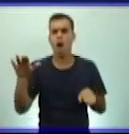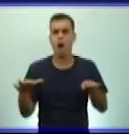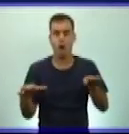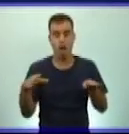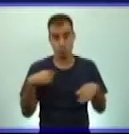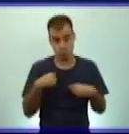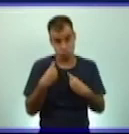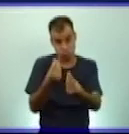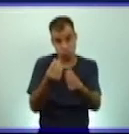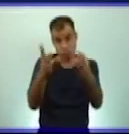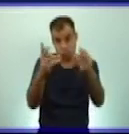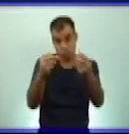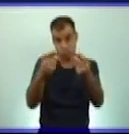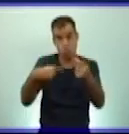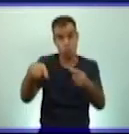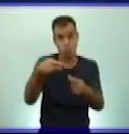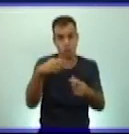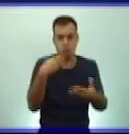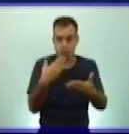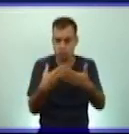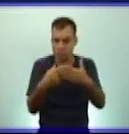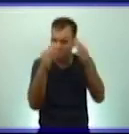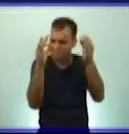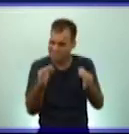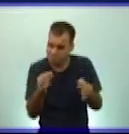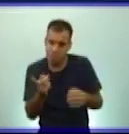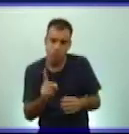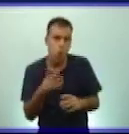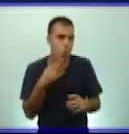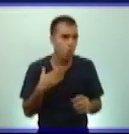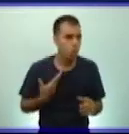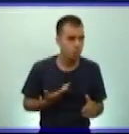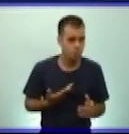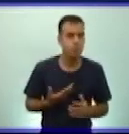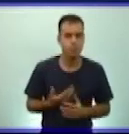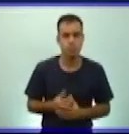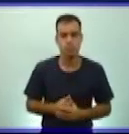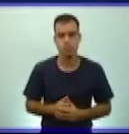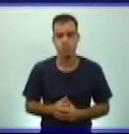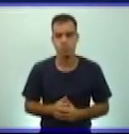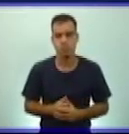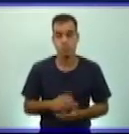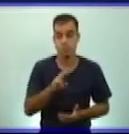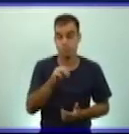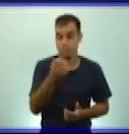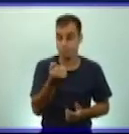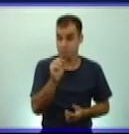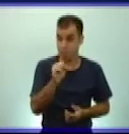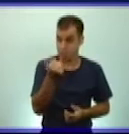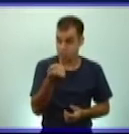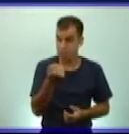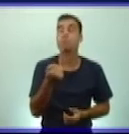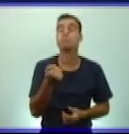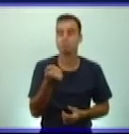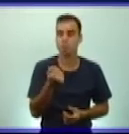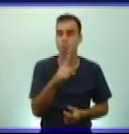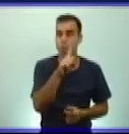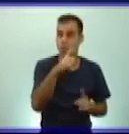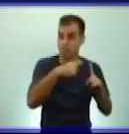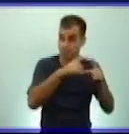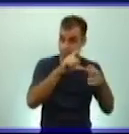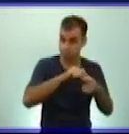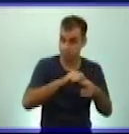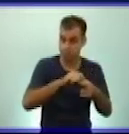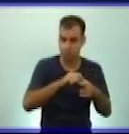puedan comprobarlo matemáticamente. En ambos casos, la masa va a ser de 1 kilogramo y la variación